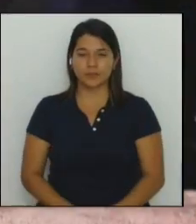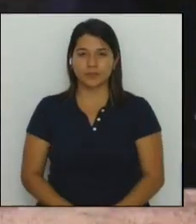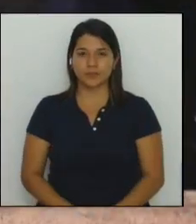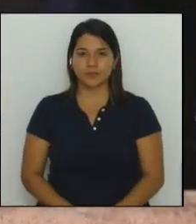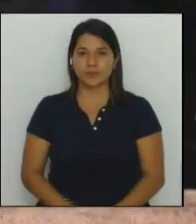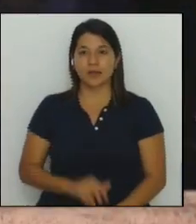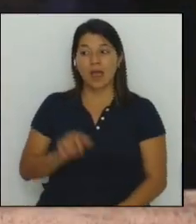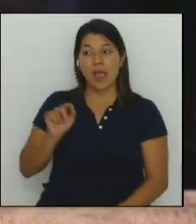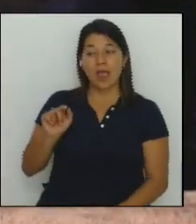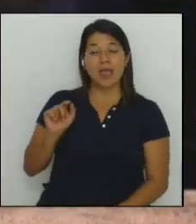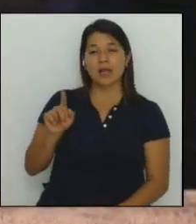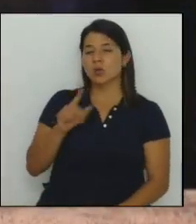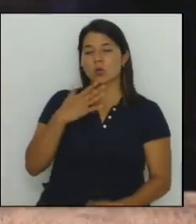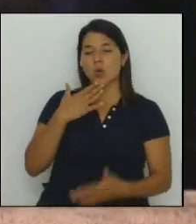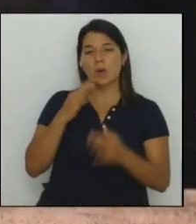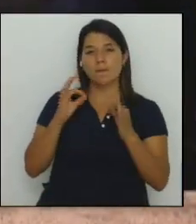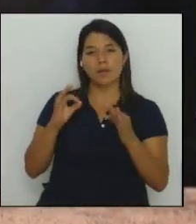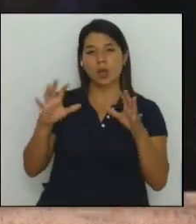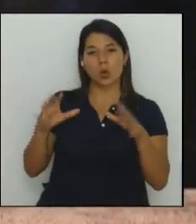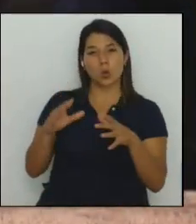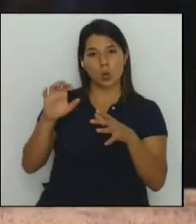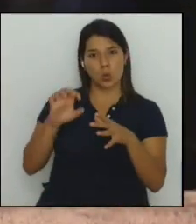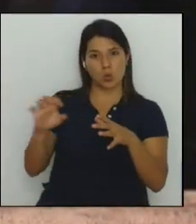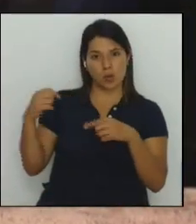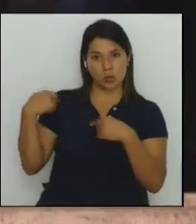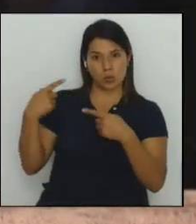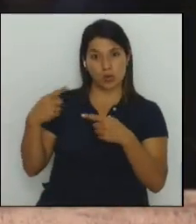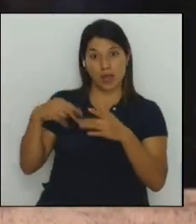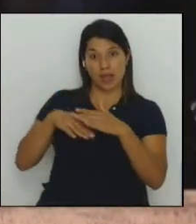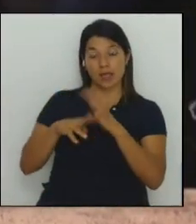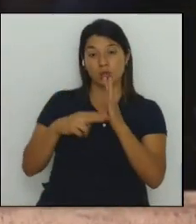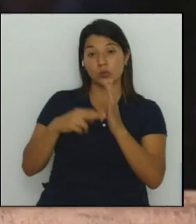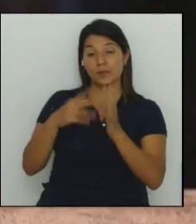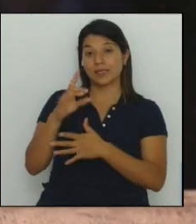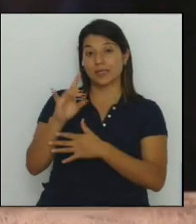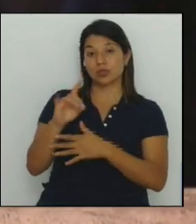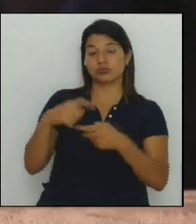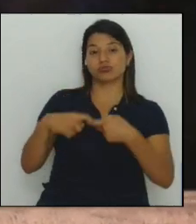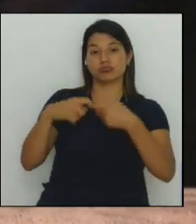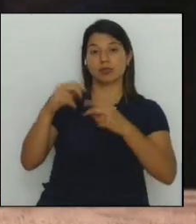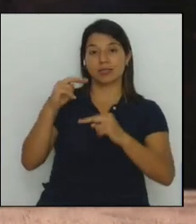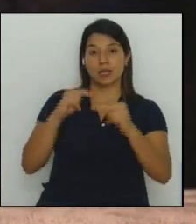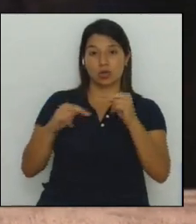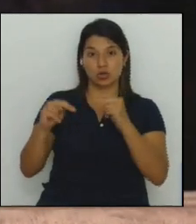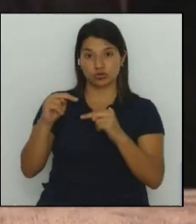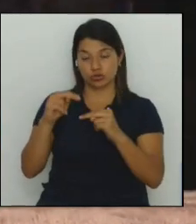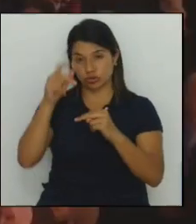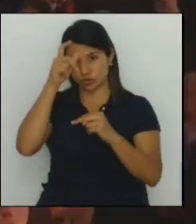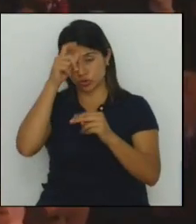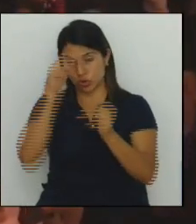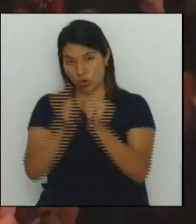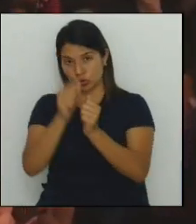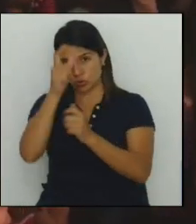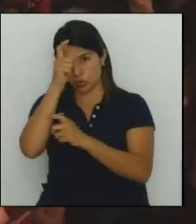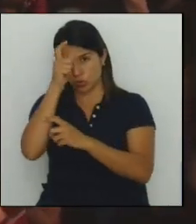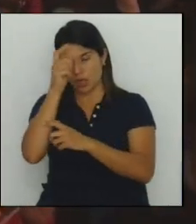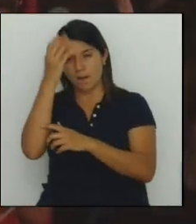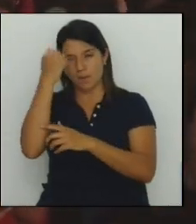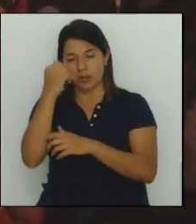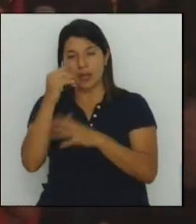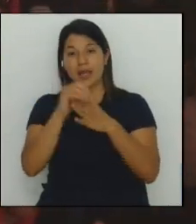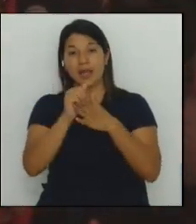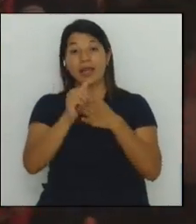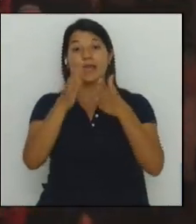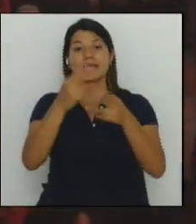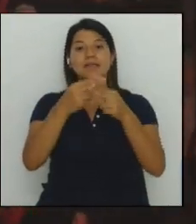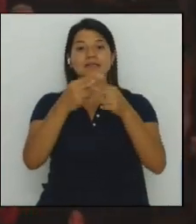Europea en los últimos años. En 2018 el bloque congeló las negociaciones de adhesión de Turquía en respuesta a lo que los líderes llamaron el retroceso en el Estado